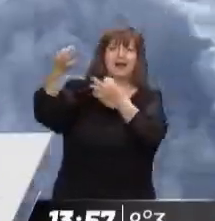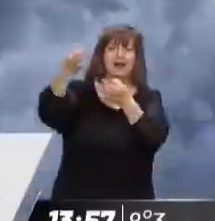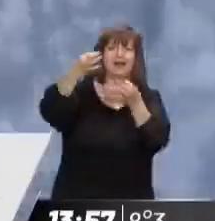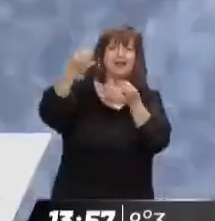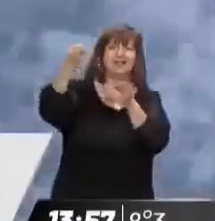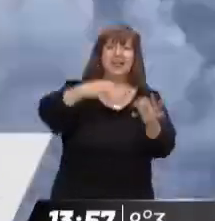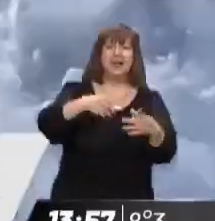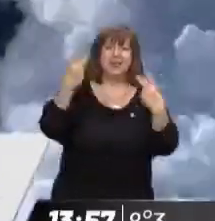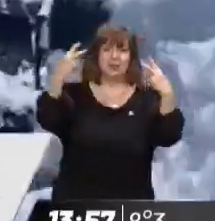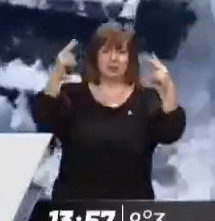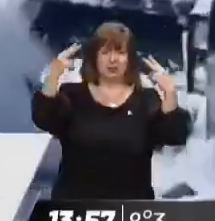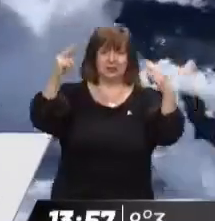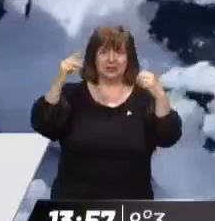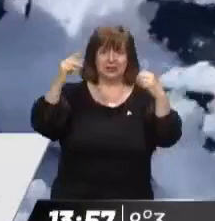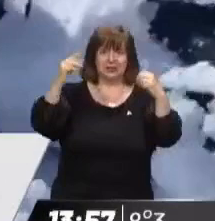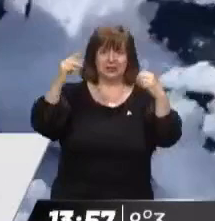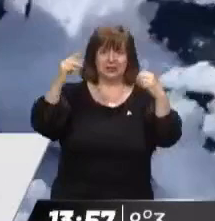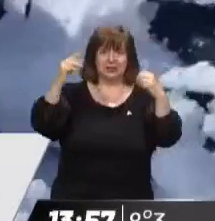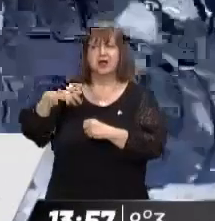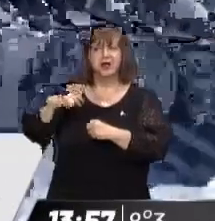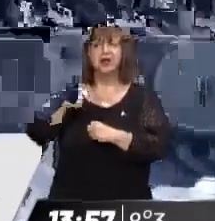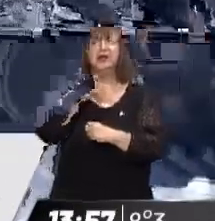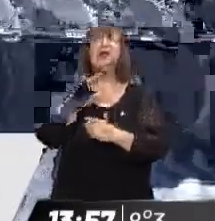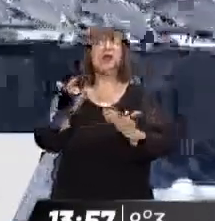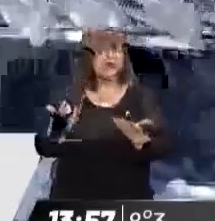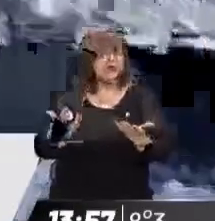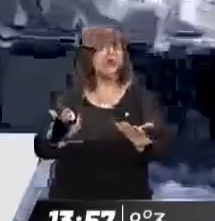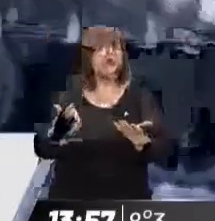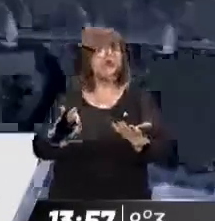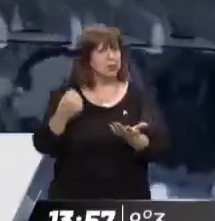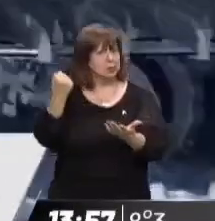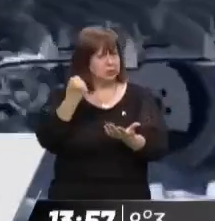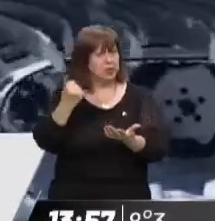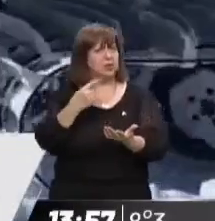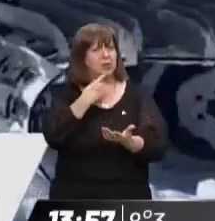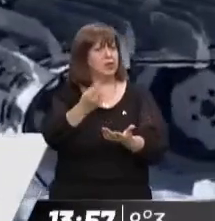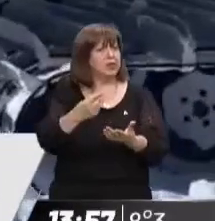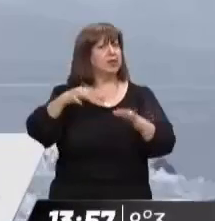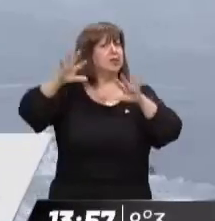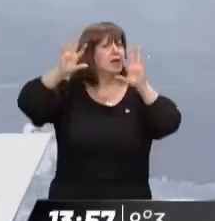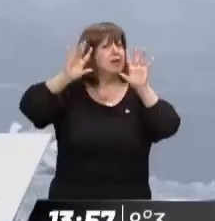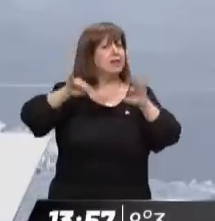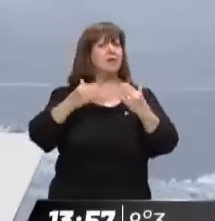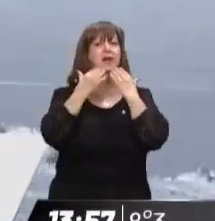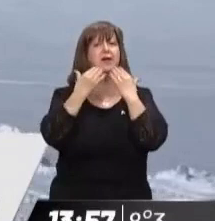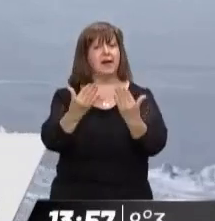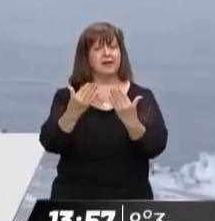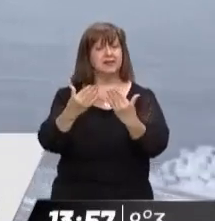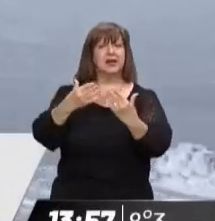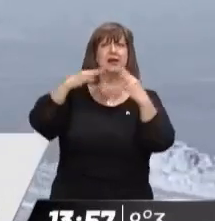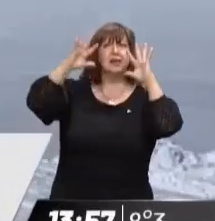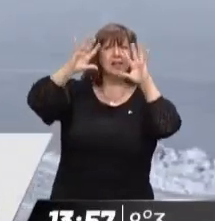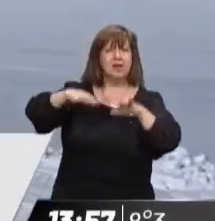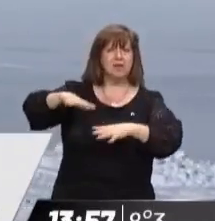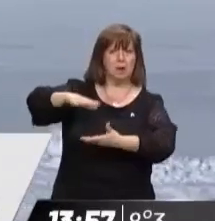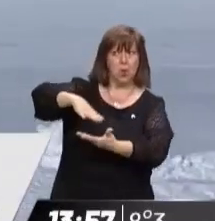me quedo con esto que decías recién, ¿no? En relación a la nieve, que por fortuna aparentemente ha sido copioso, se